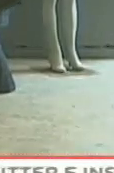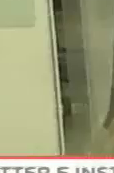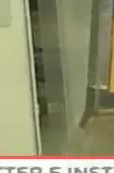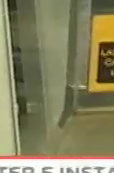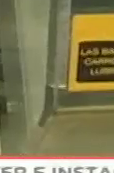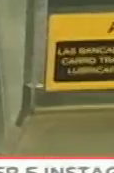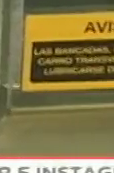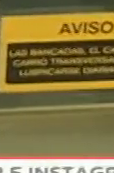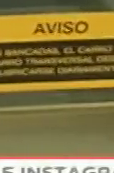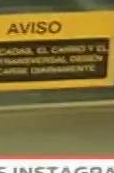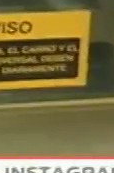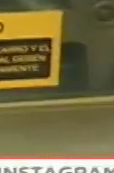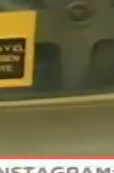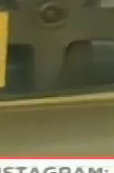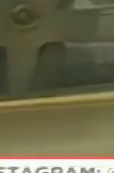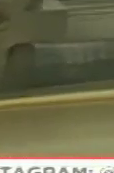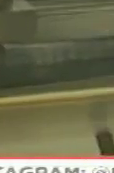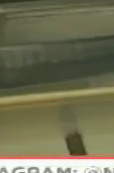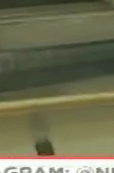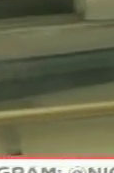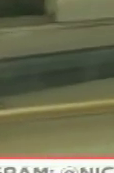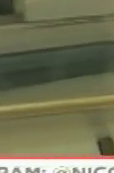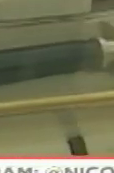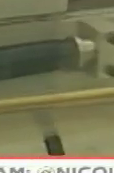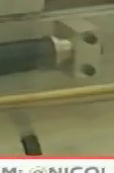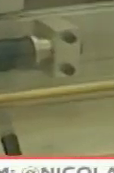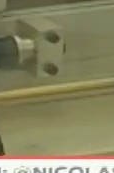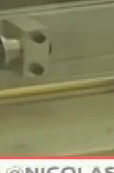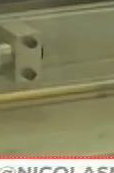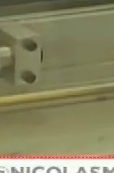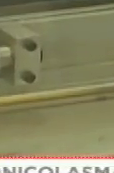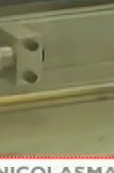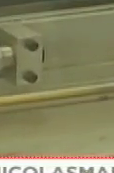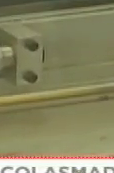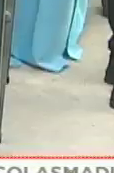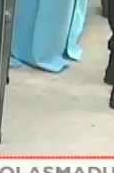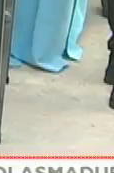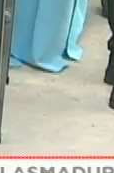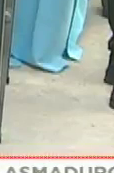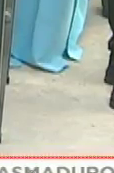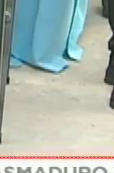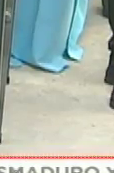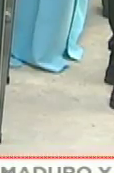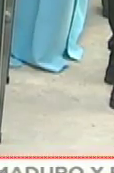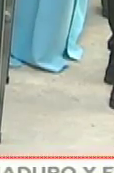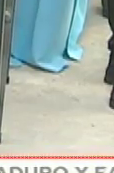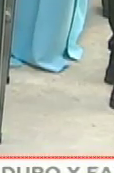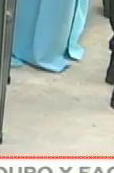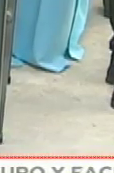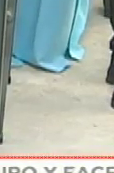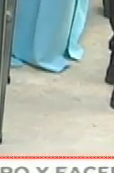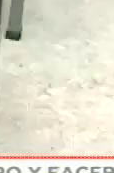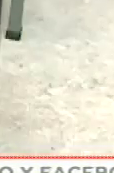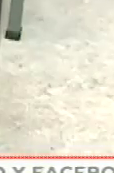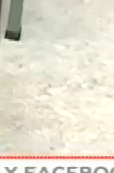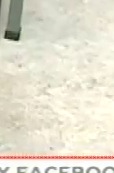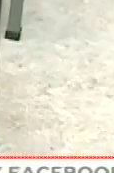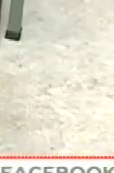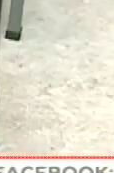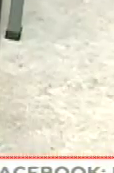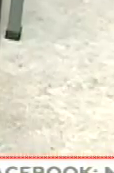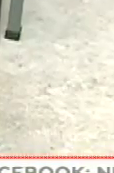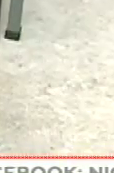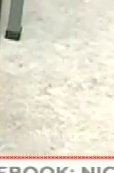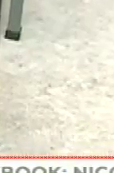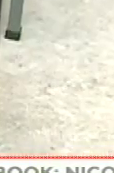acondicionados en los CDI que afectan el funcionamiento de los hospitales, que lo que tiene que ver con las mesacillas en las escuelas, es